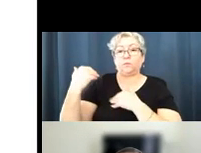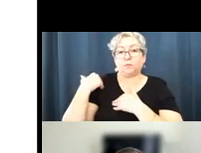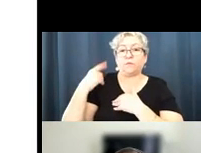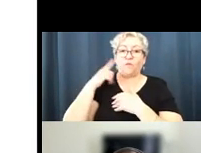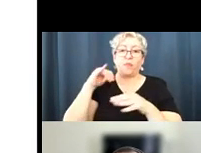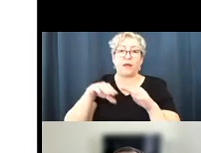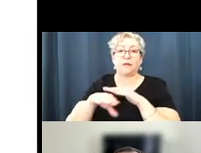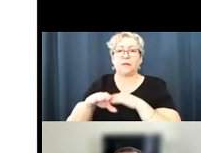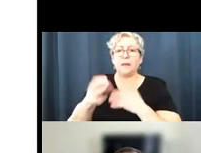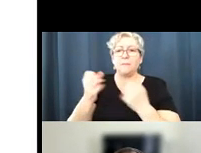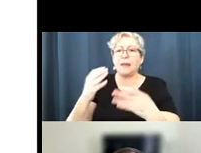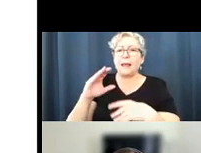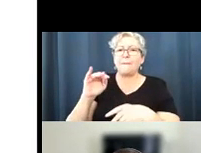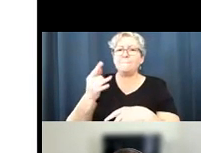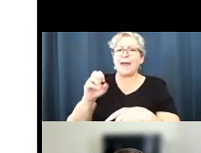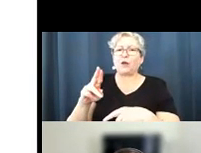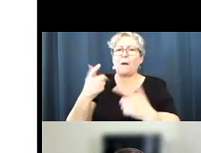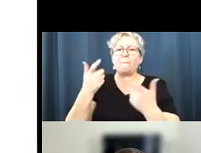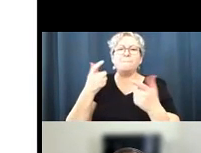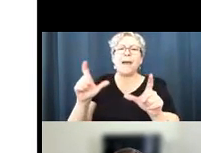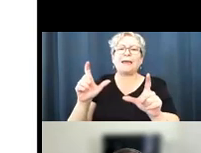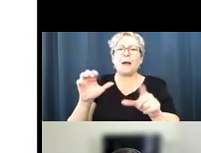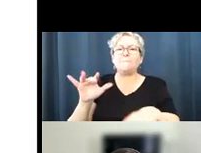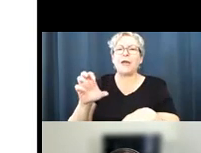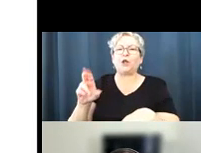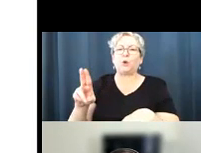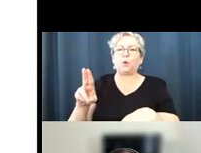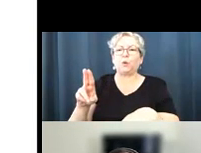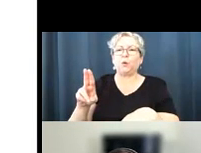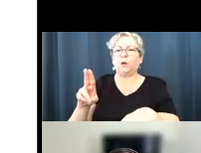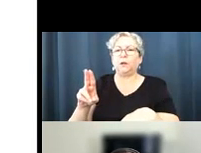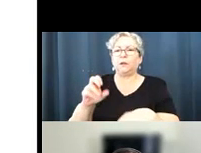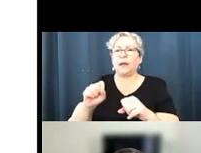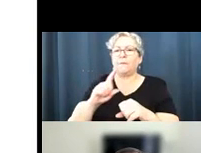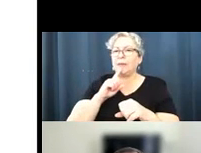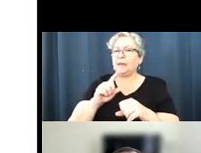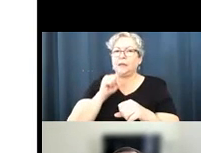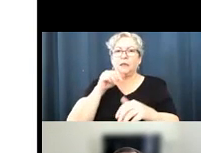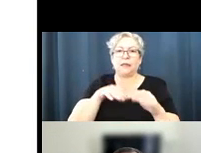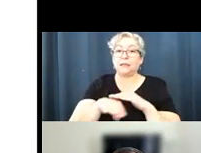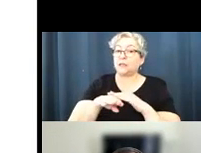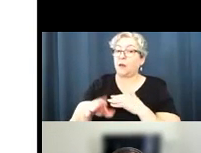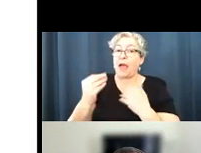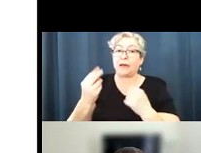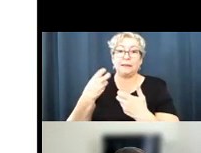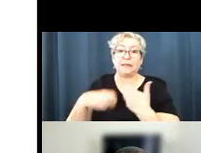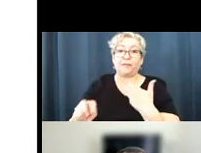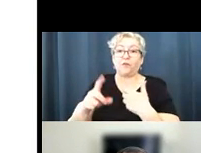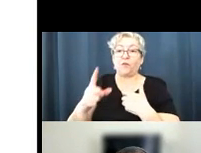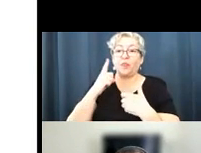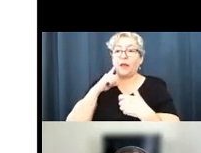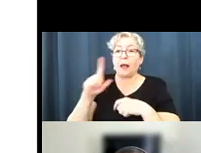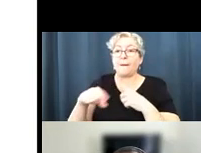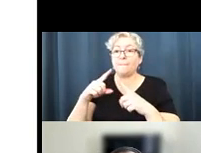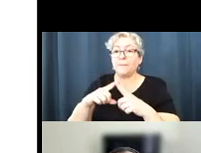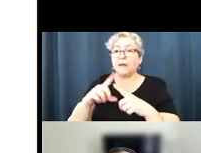por su éxito. Muchos de los menús, especialmente los menús, mega menús, pueden ser muy inaccesibles y difíciles, porque si